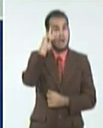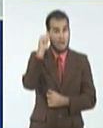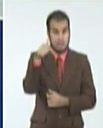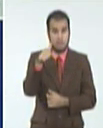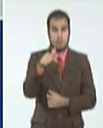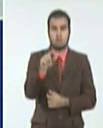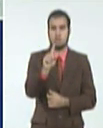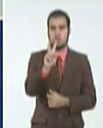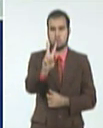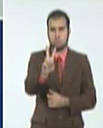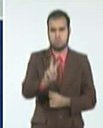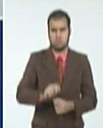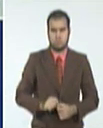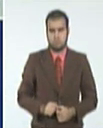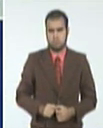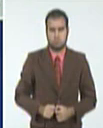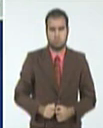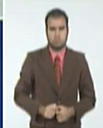ayer.